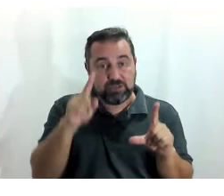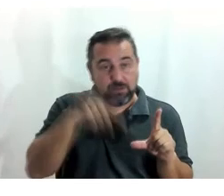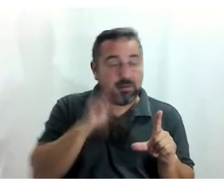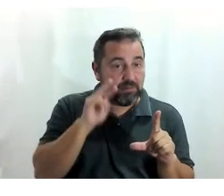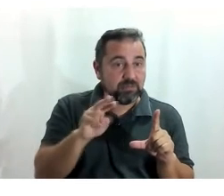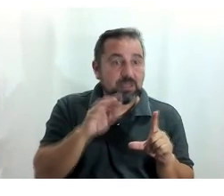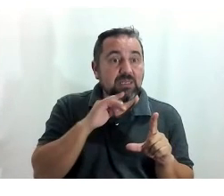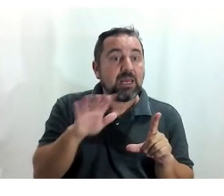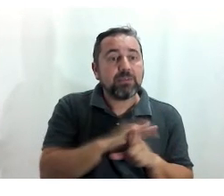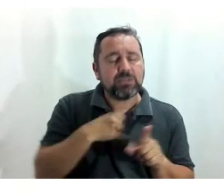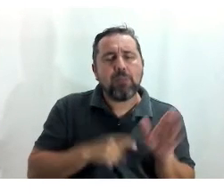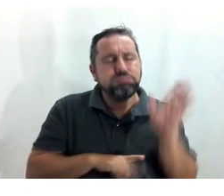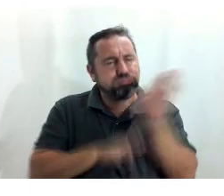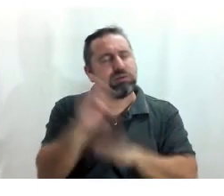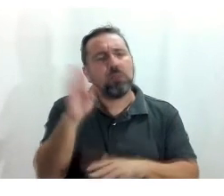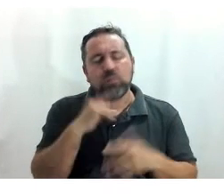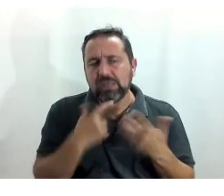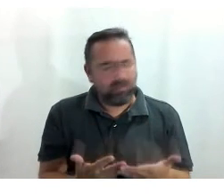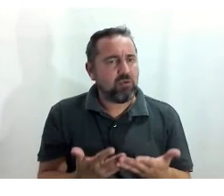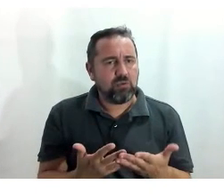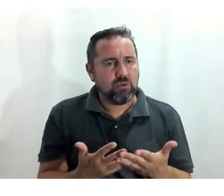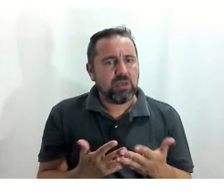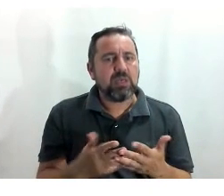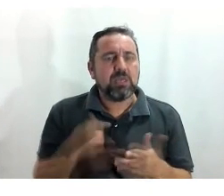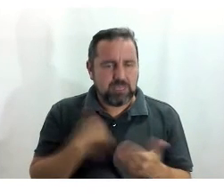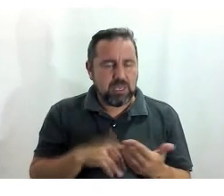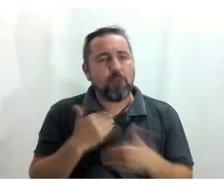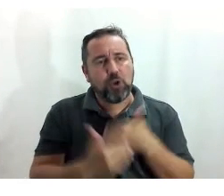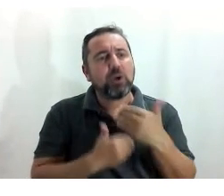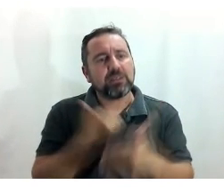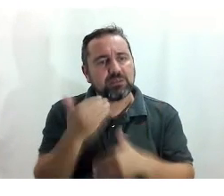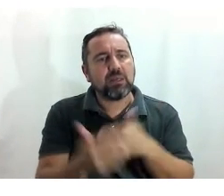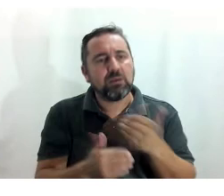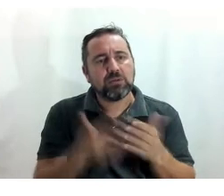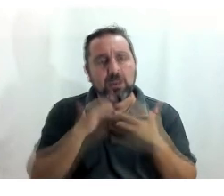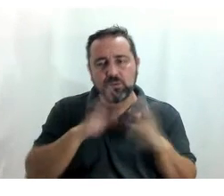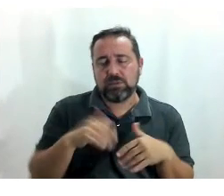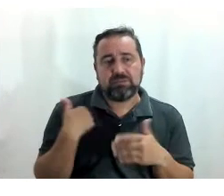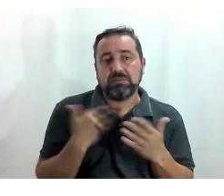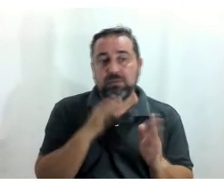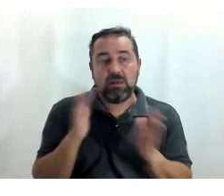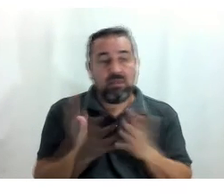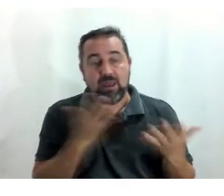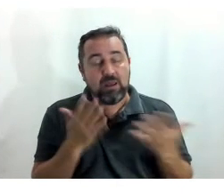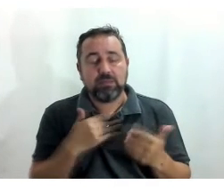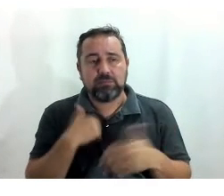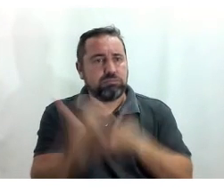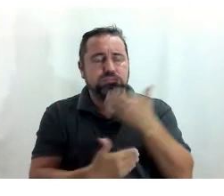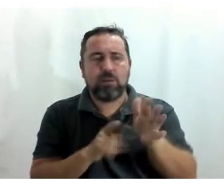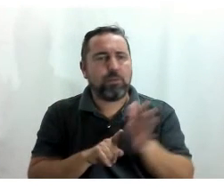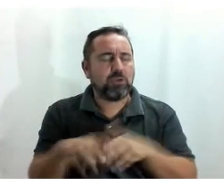este campo ha progresado muy rápidamente y está progresando en las últimas décadas a pasos agigantados.